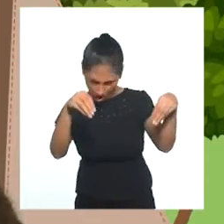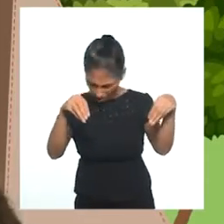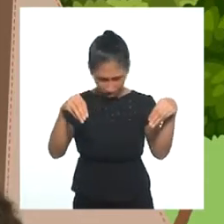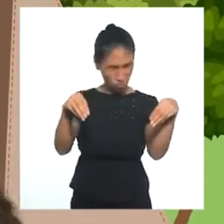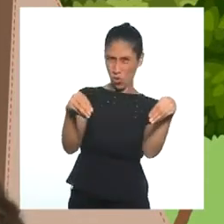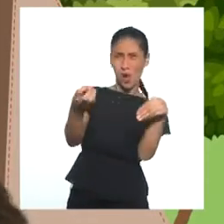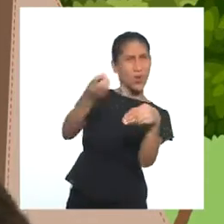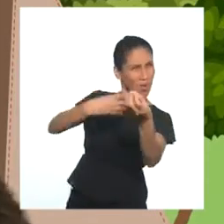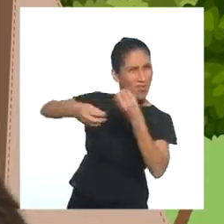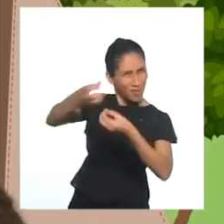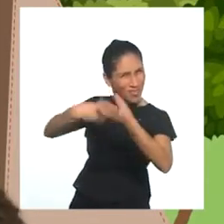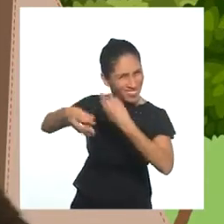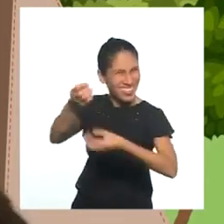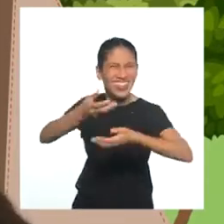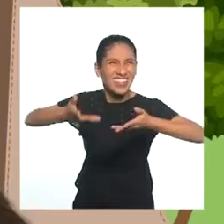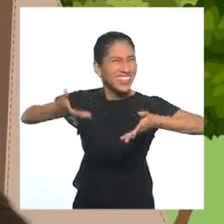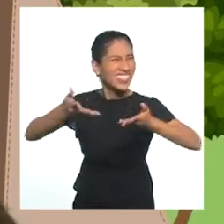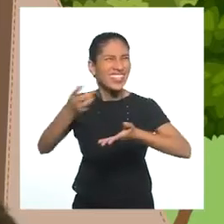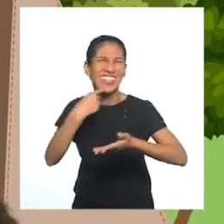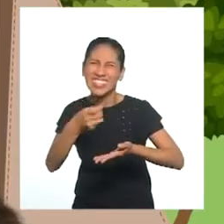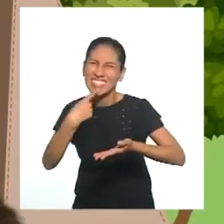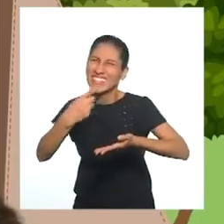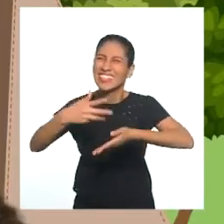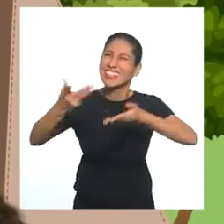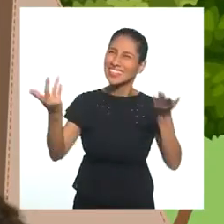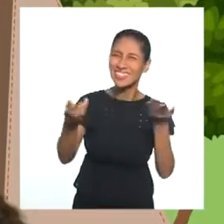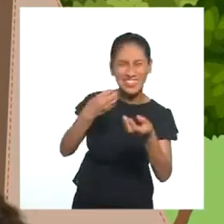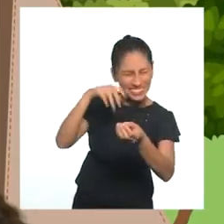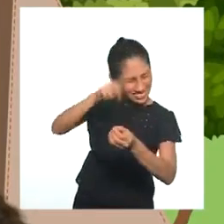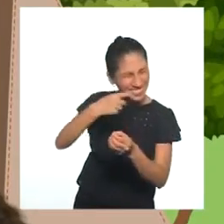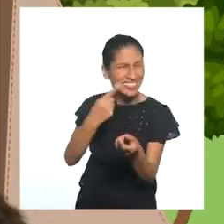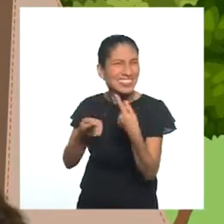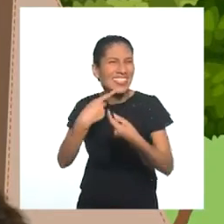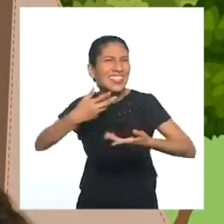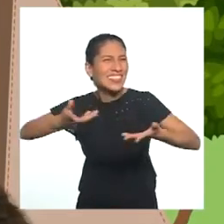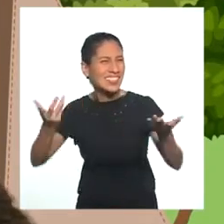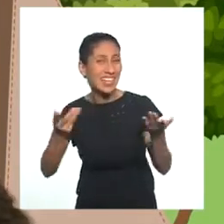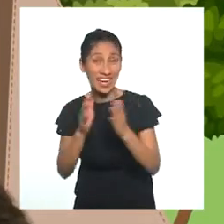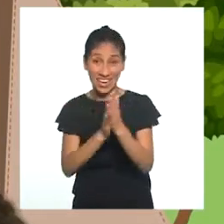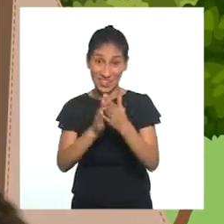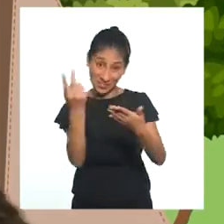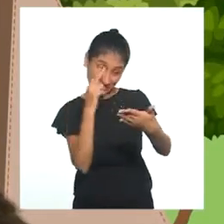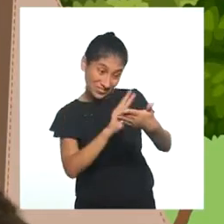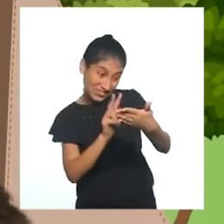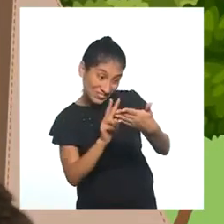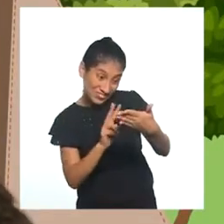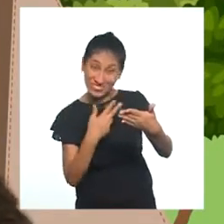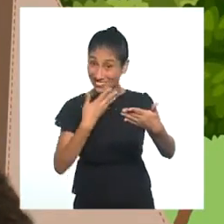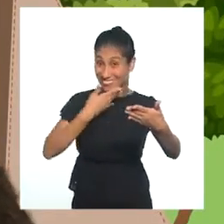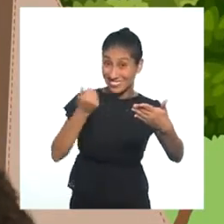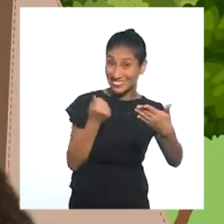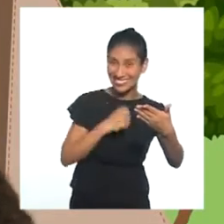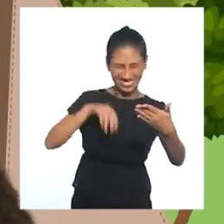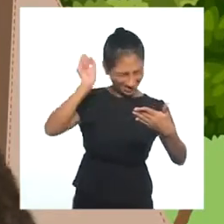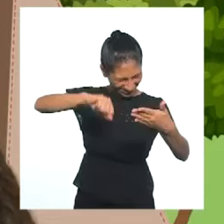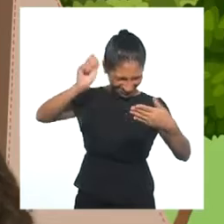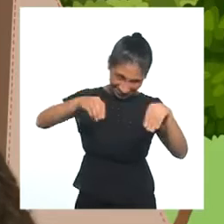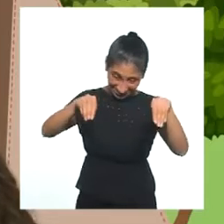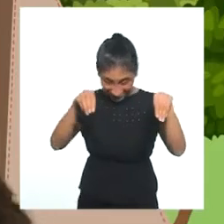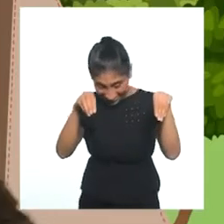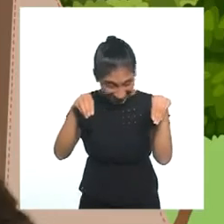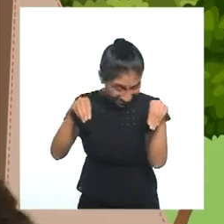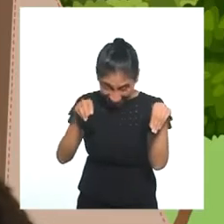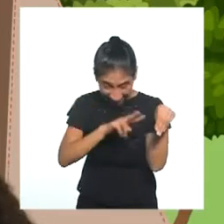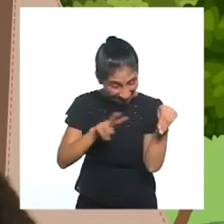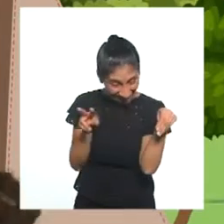¿Qué? Pero cuenta. ¿Qué dice? ¿Qué más dice? Sí, ¿qué dice? Vamos a verlo mejor. Está bien.